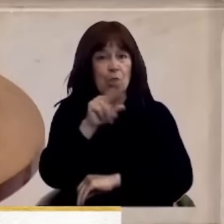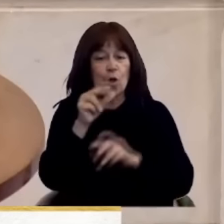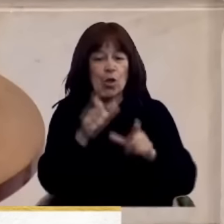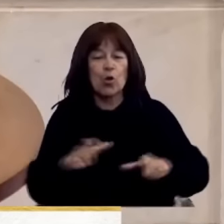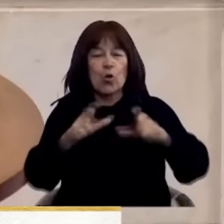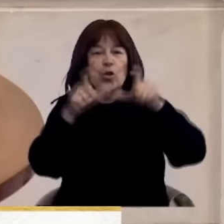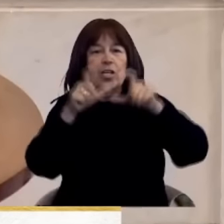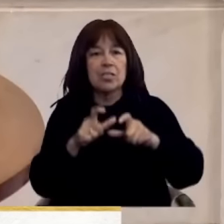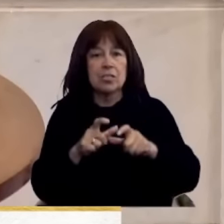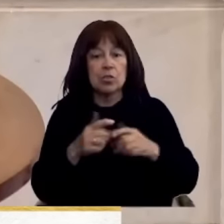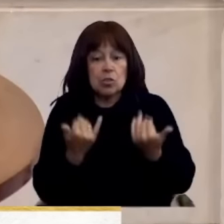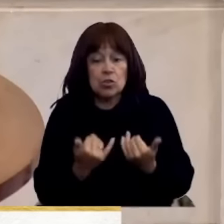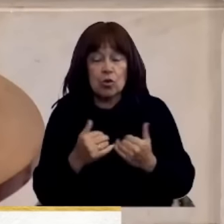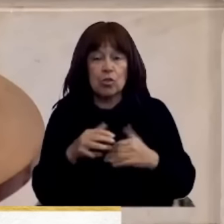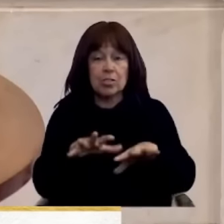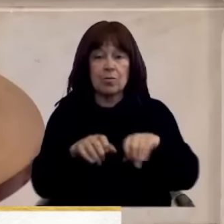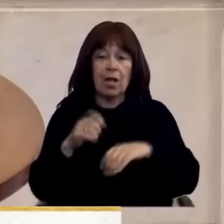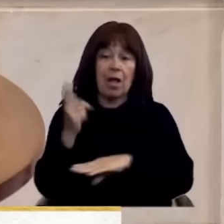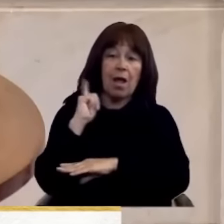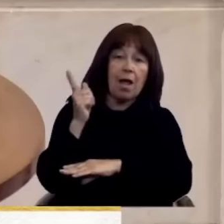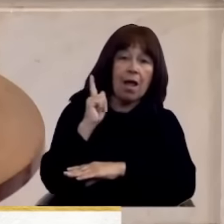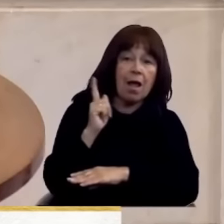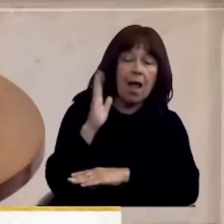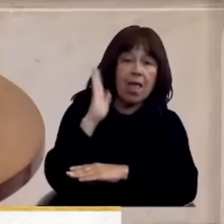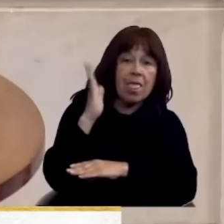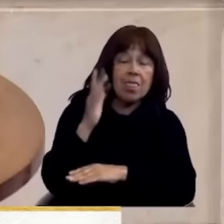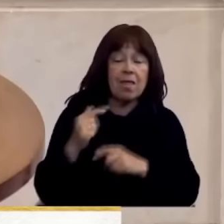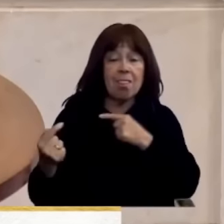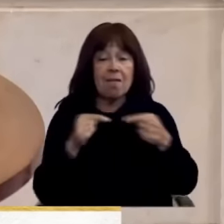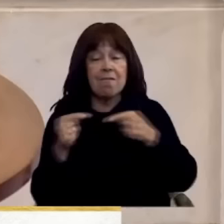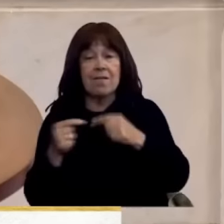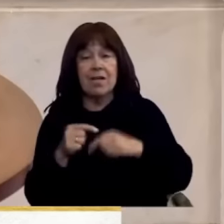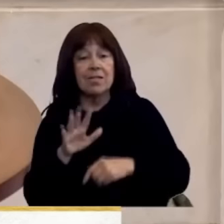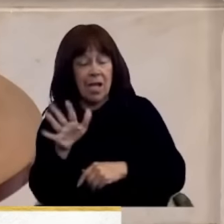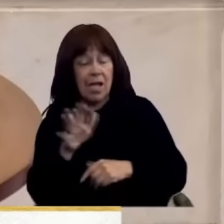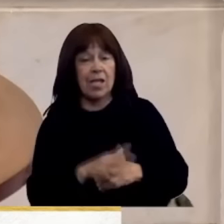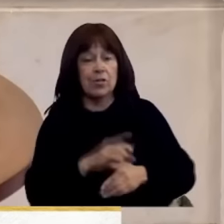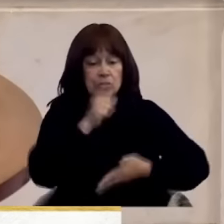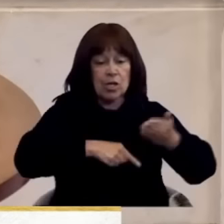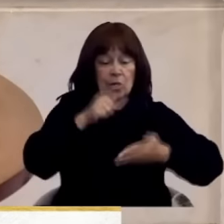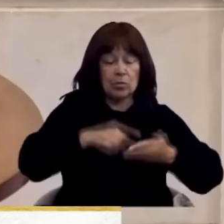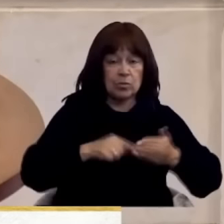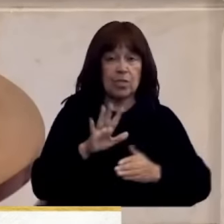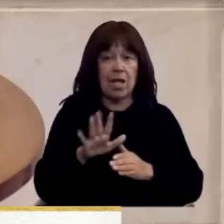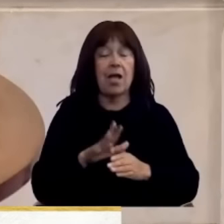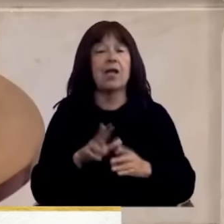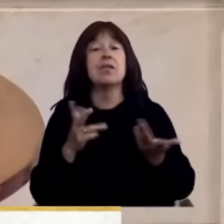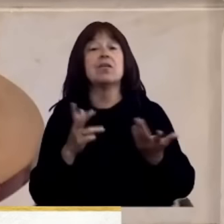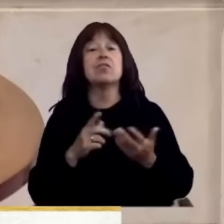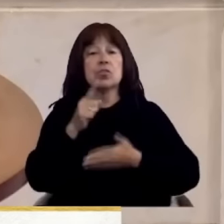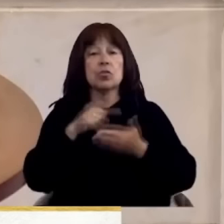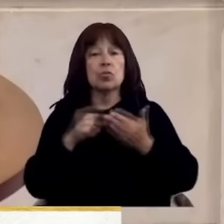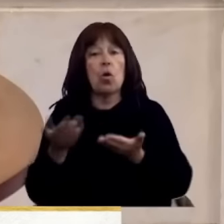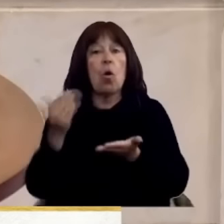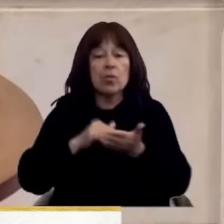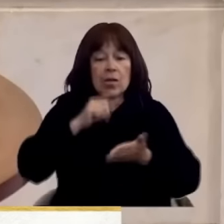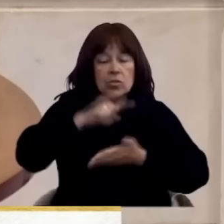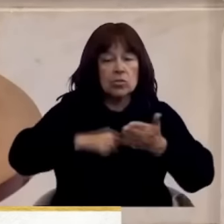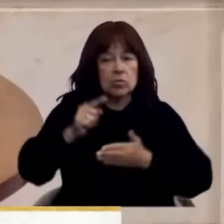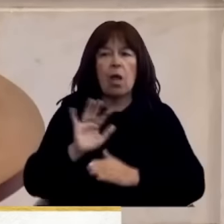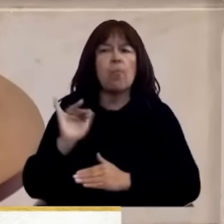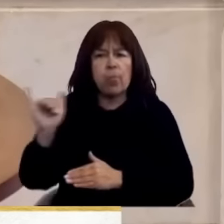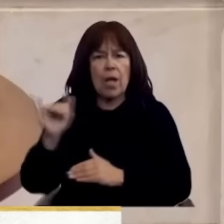estamos adelantando el debate. A ellos les hicieron la licitación, a ellos les ampliaron el contrato, a ellos lo vuelven a contratar, a ellos